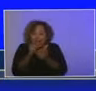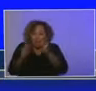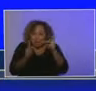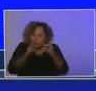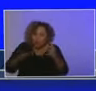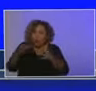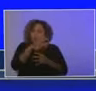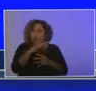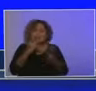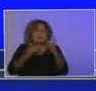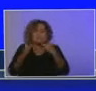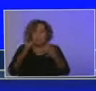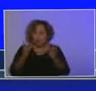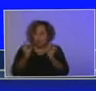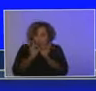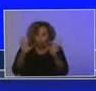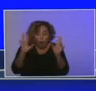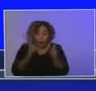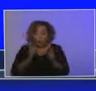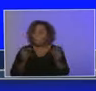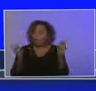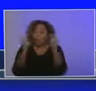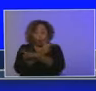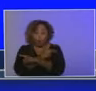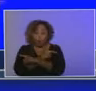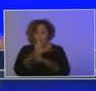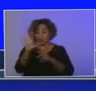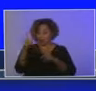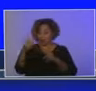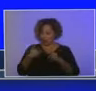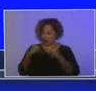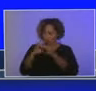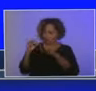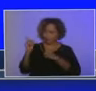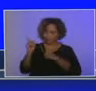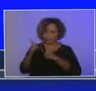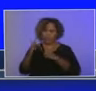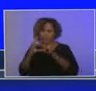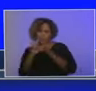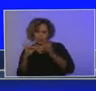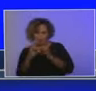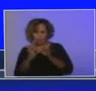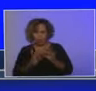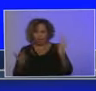mucho más explosiva todavía. Pero algo bien importante que mencionaba Alberto.